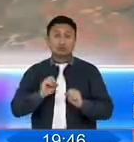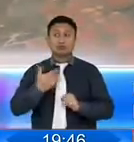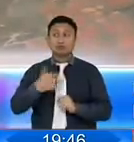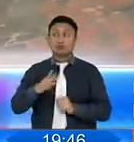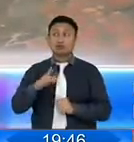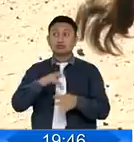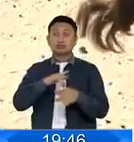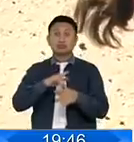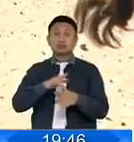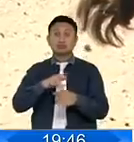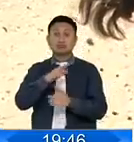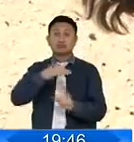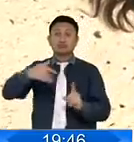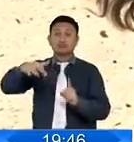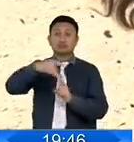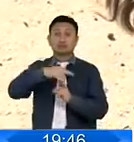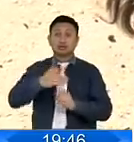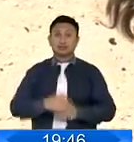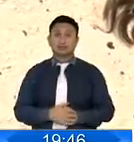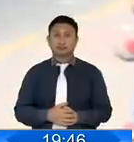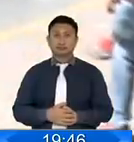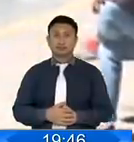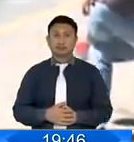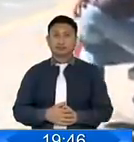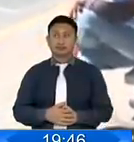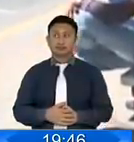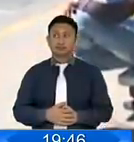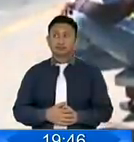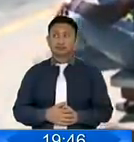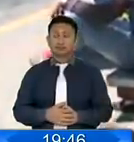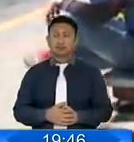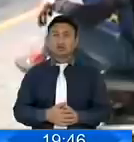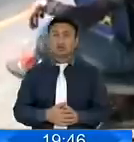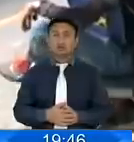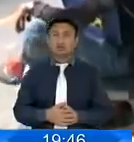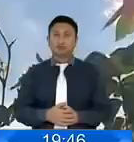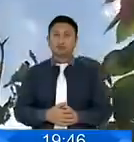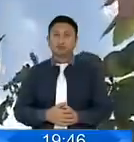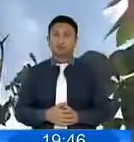ambientales que los adultos. Informó Priscila Cadena.